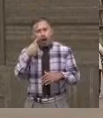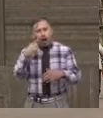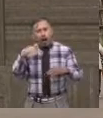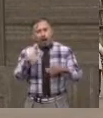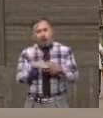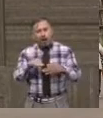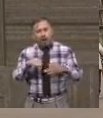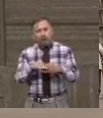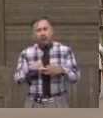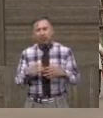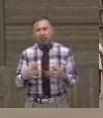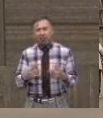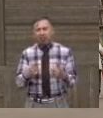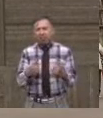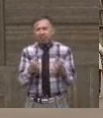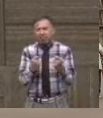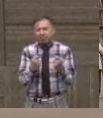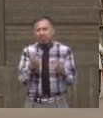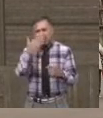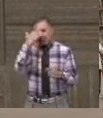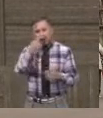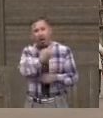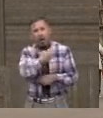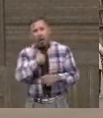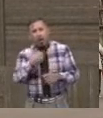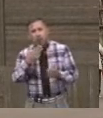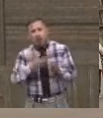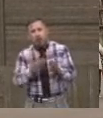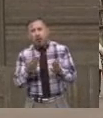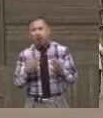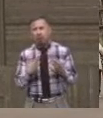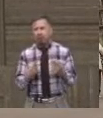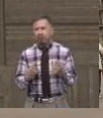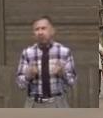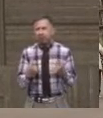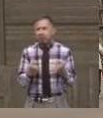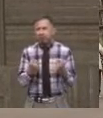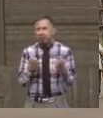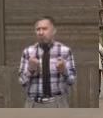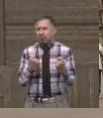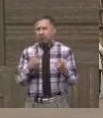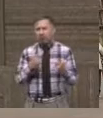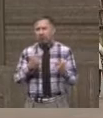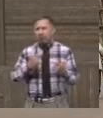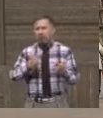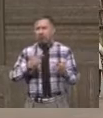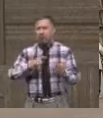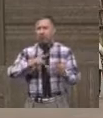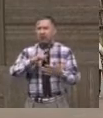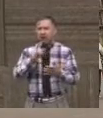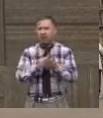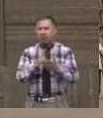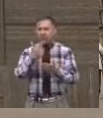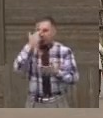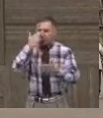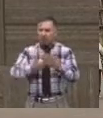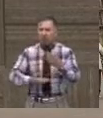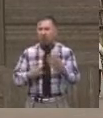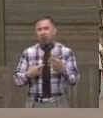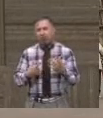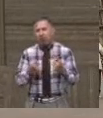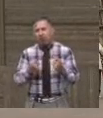ser multado, vuelve a incurrir en estas graves violaciones, evidentemente tiene que haber una